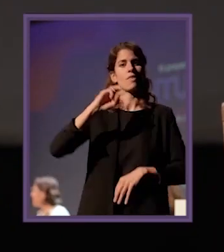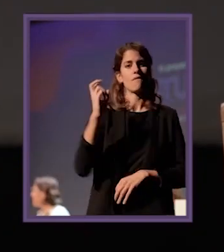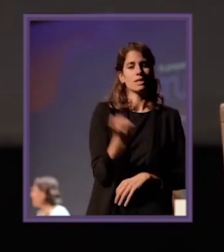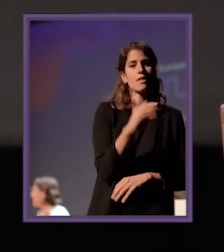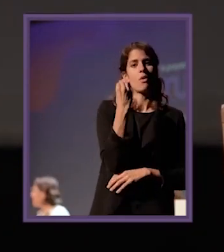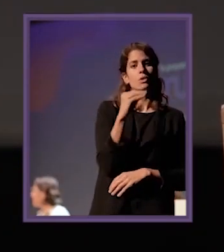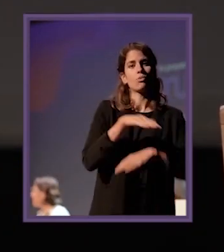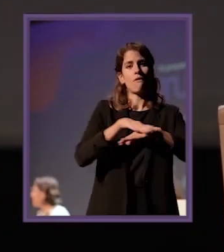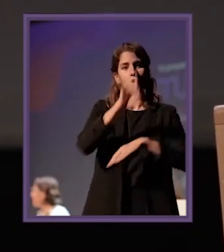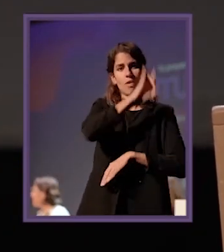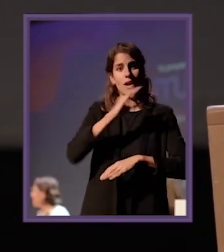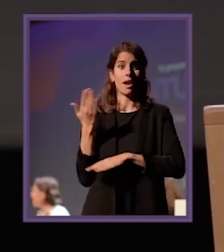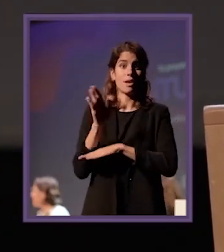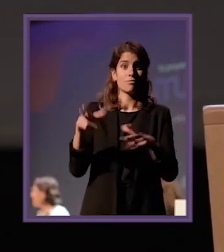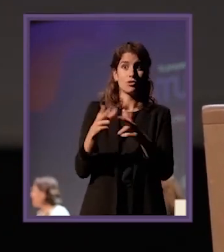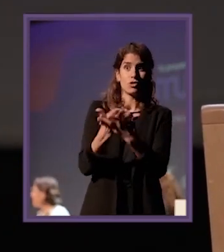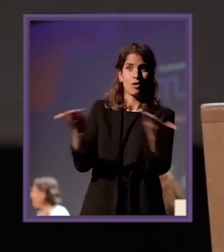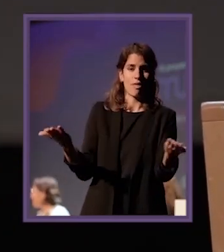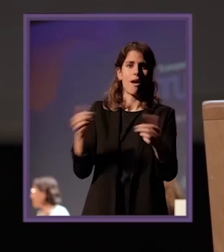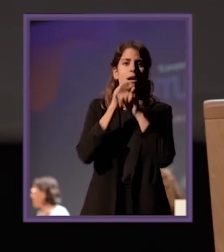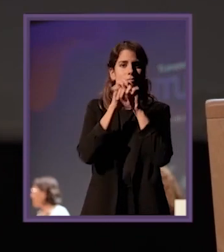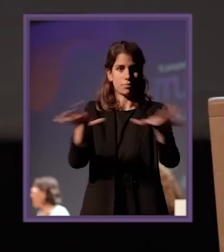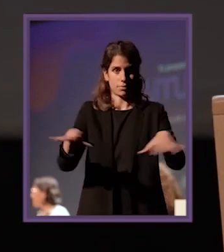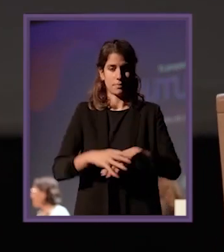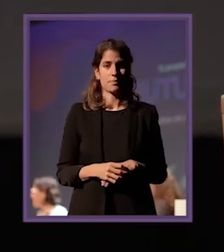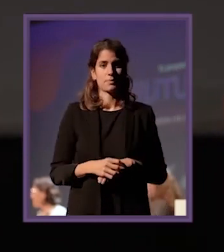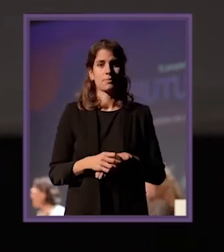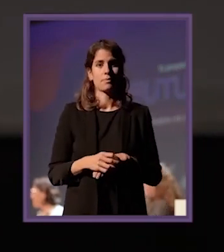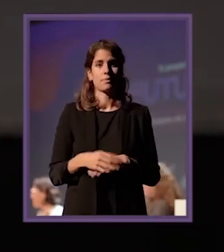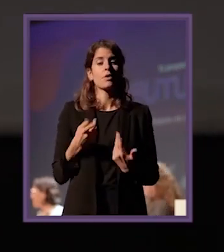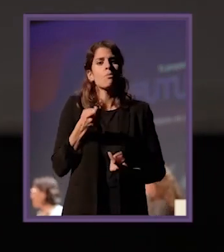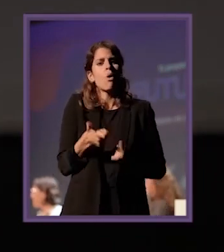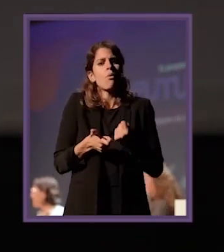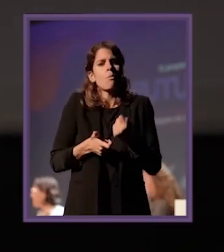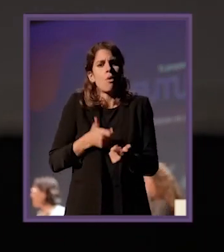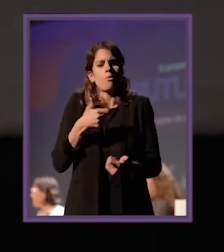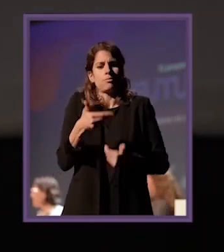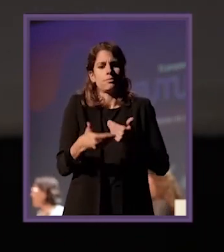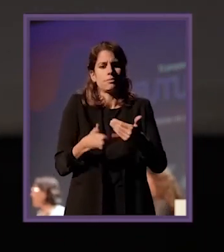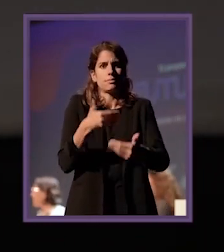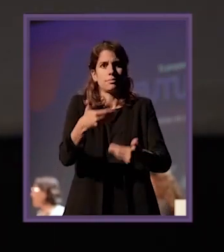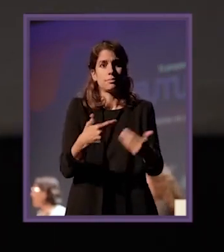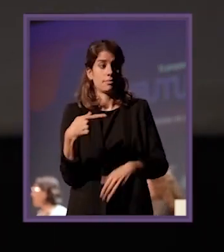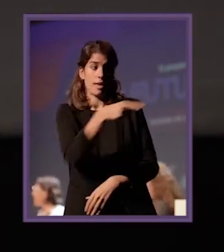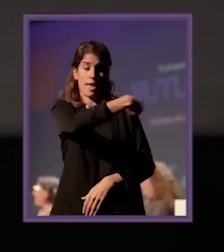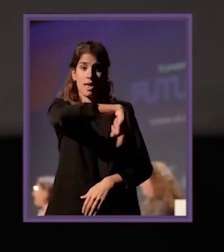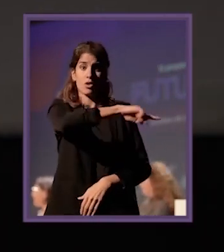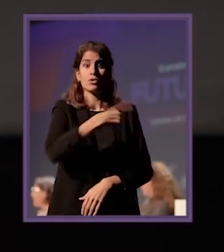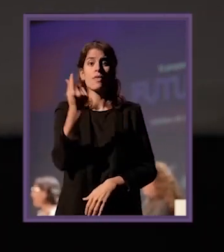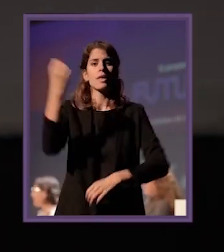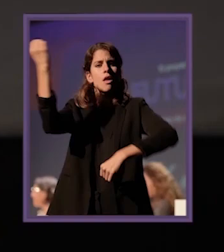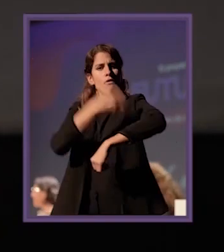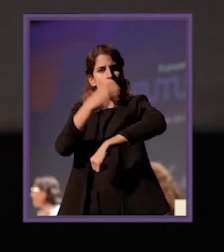Gobierno de Canarias a toda la ciudadanía. Es un paso más, un esfuerzo por explicar, por ser transparentes en la gestión de los fondos y de